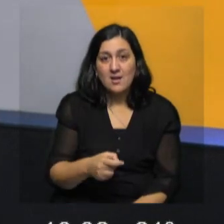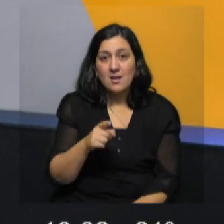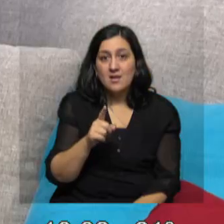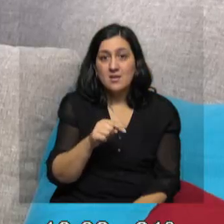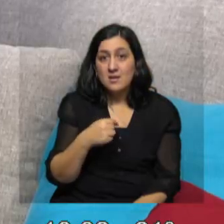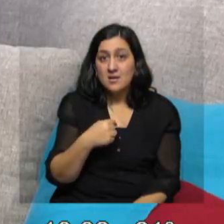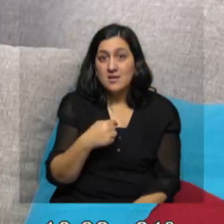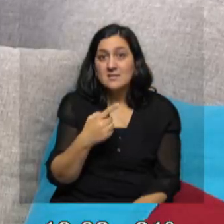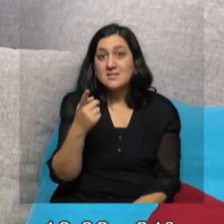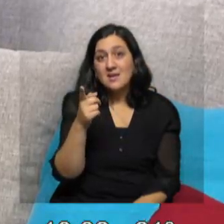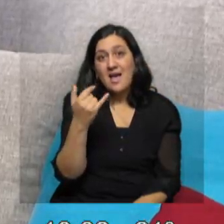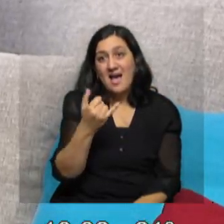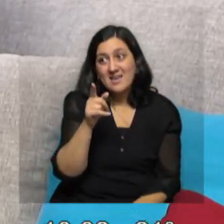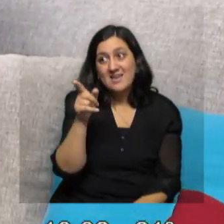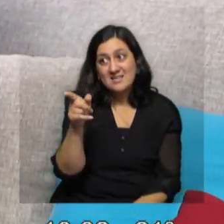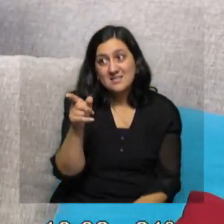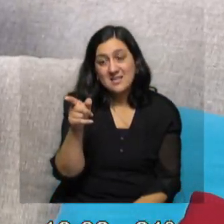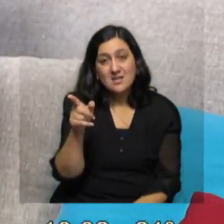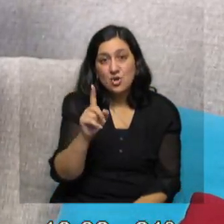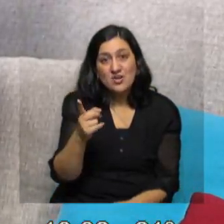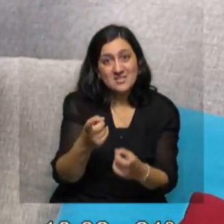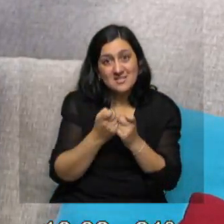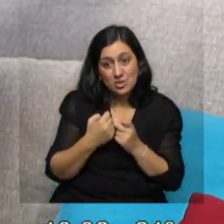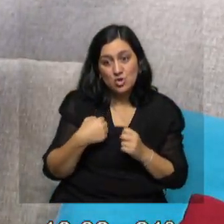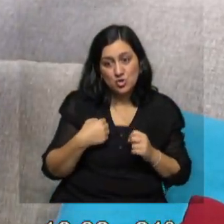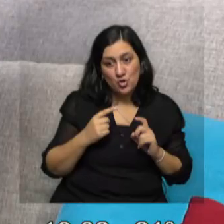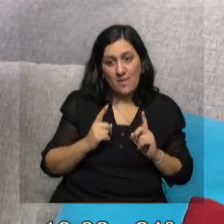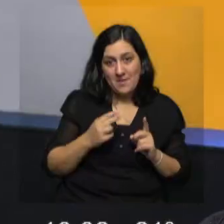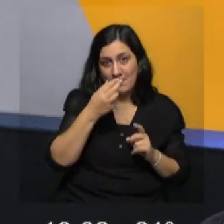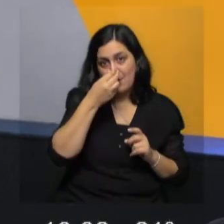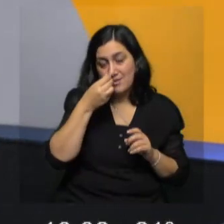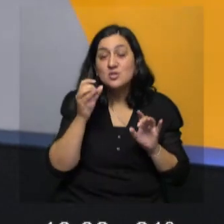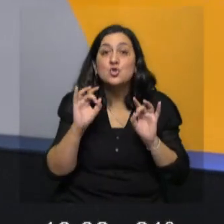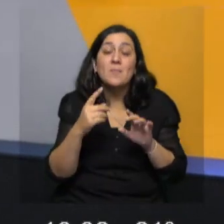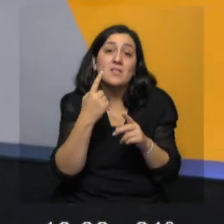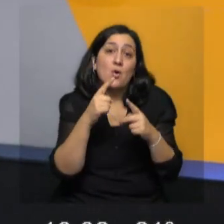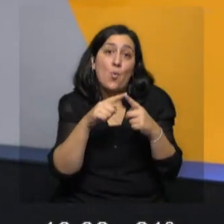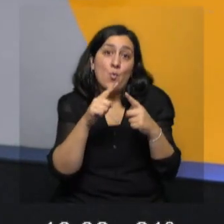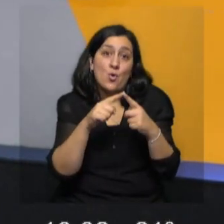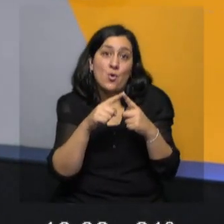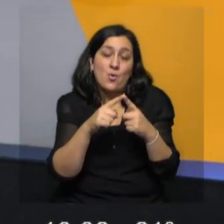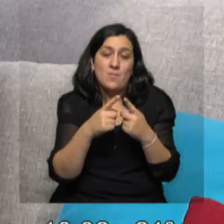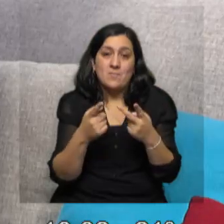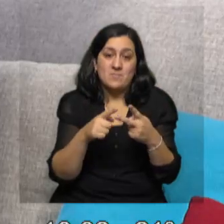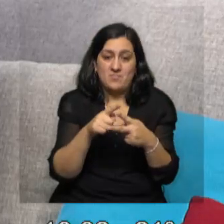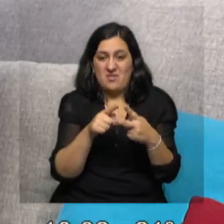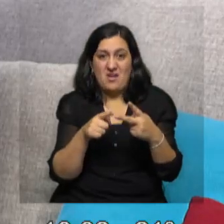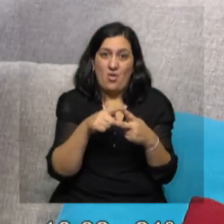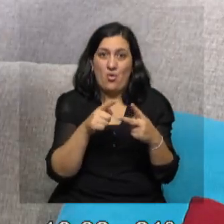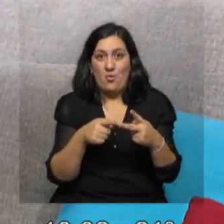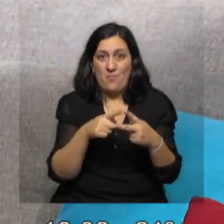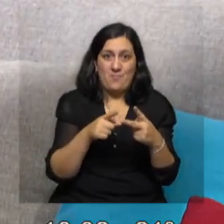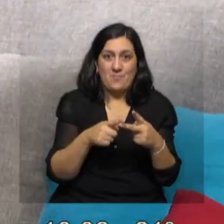este. No, en realidad con uno alcanza. Por eso. No, con uno además, alcanza. Si no va a ser plástico con plástico, ¿no? Sí,